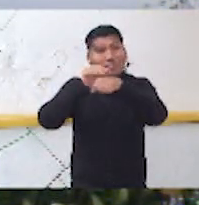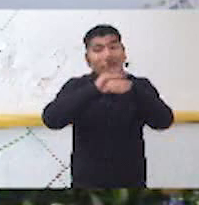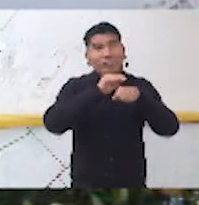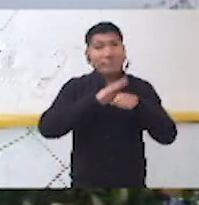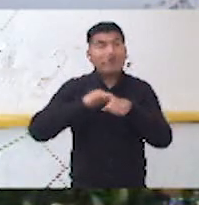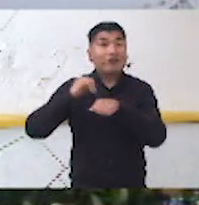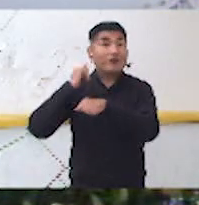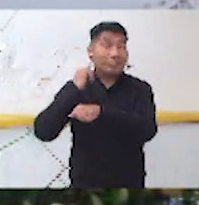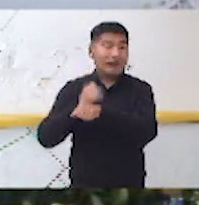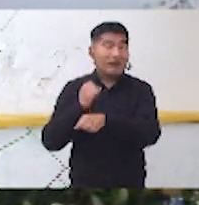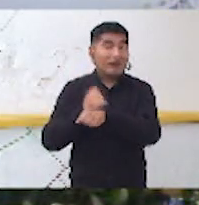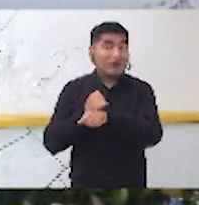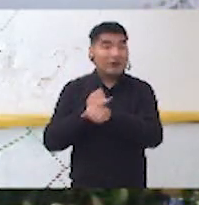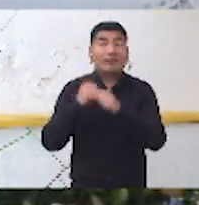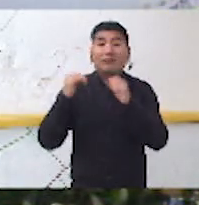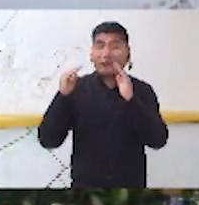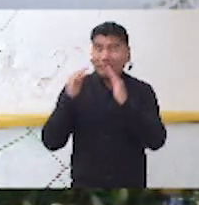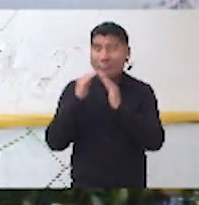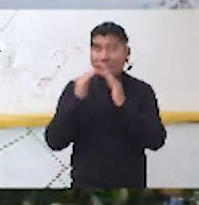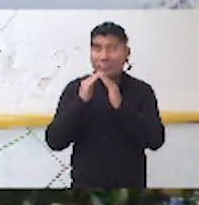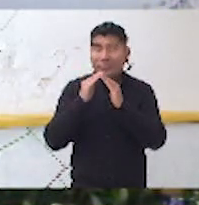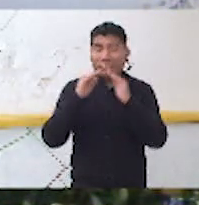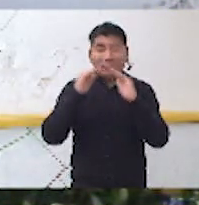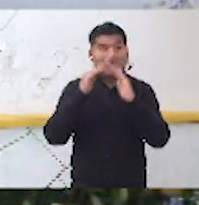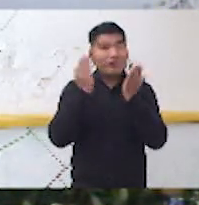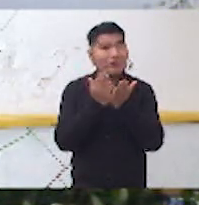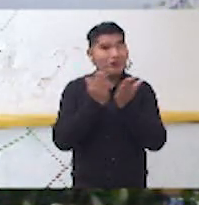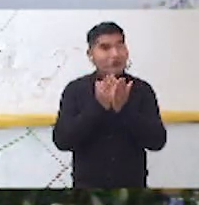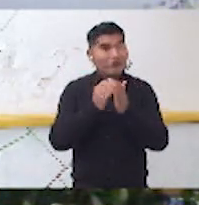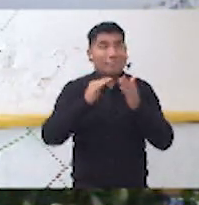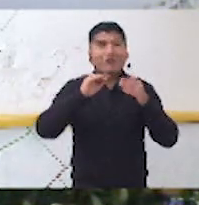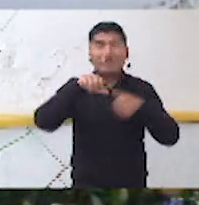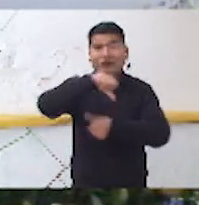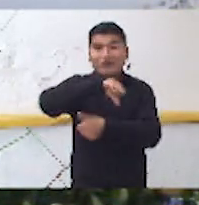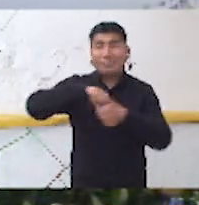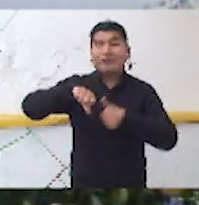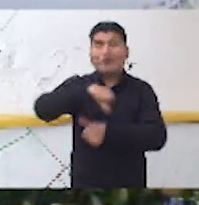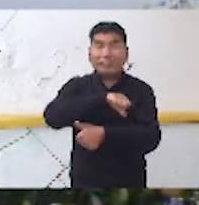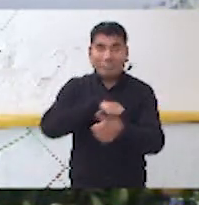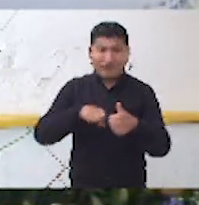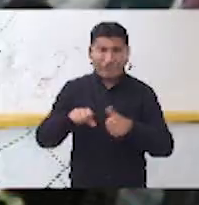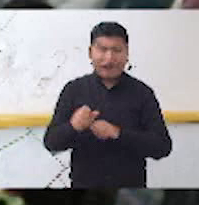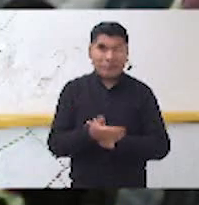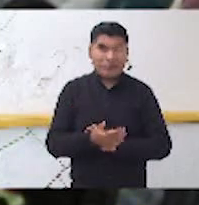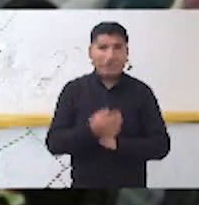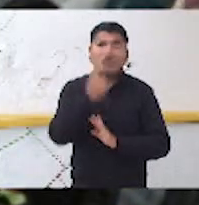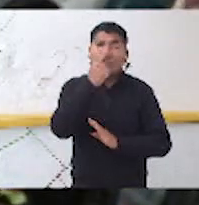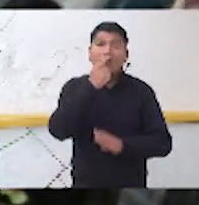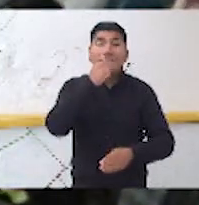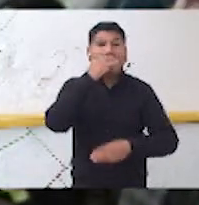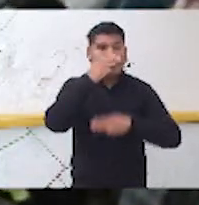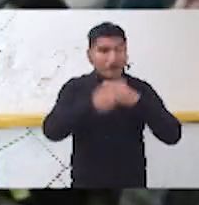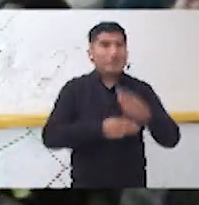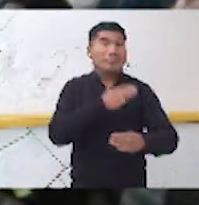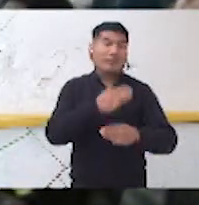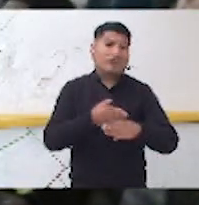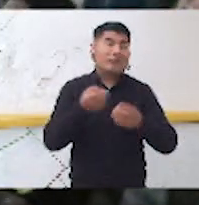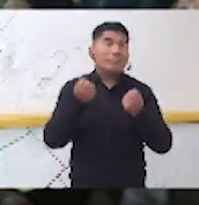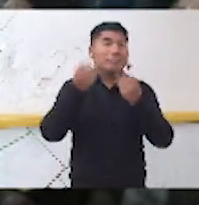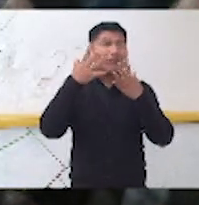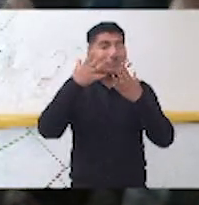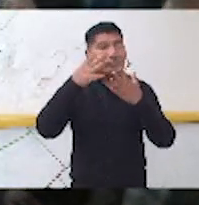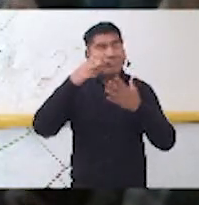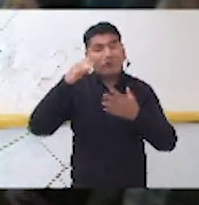Iglesia casa y escuela de comunión. Un mundo de tanta